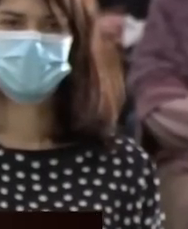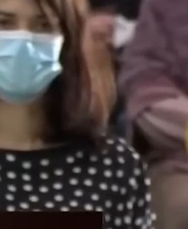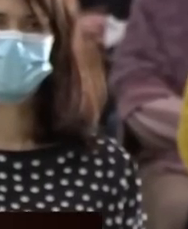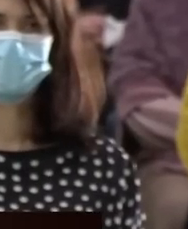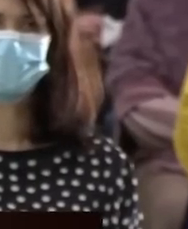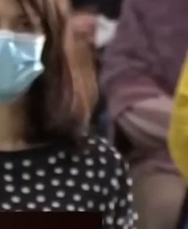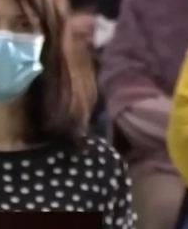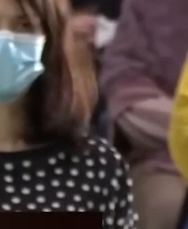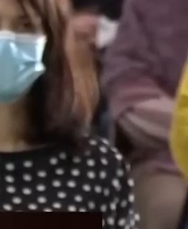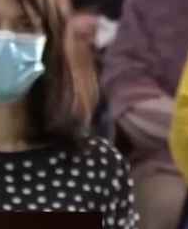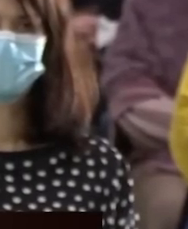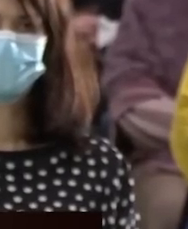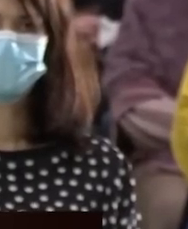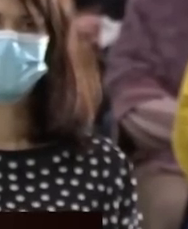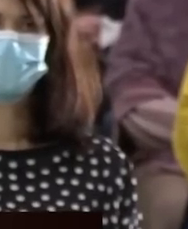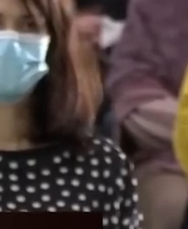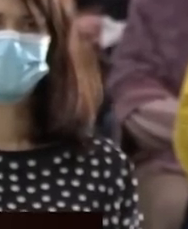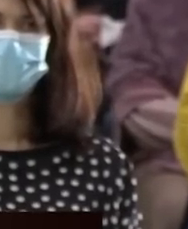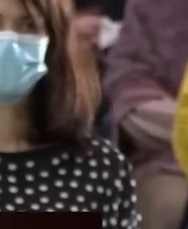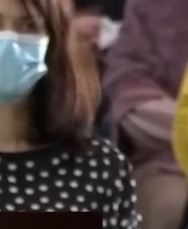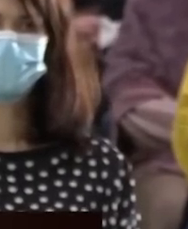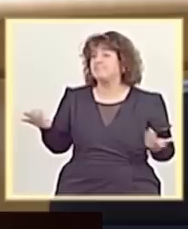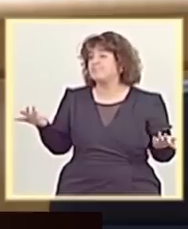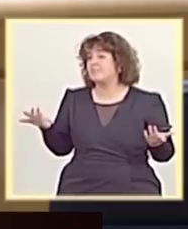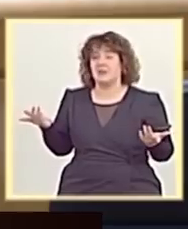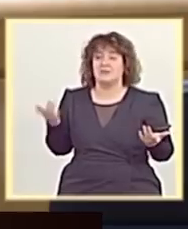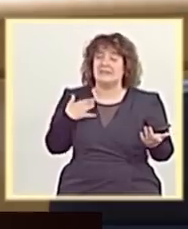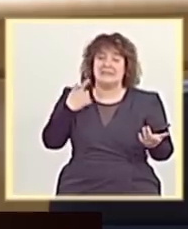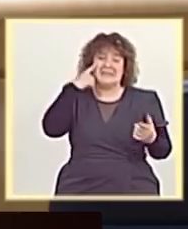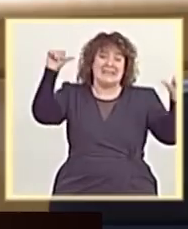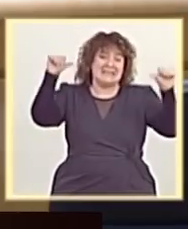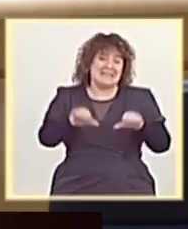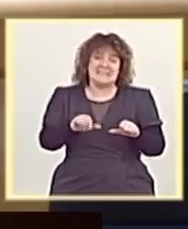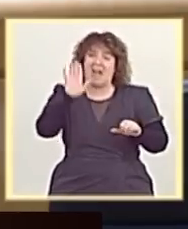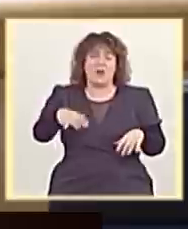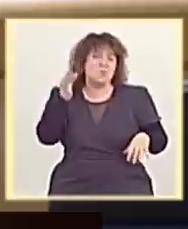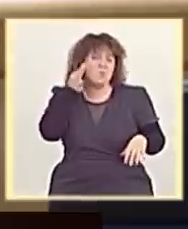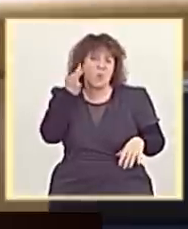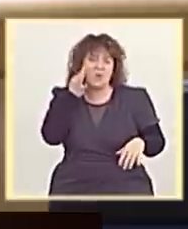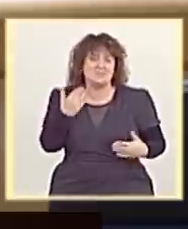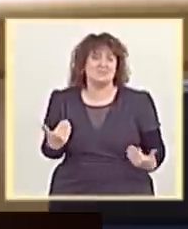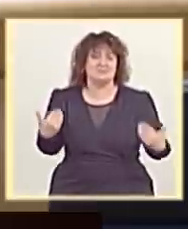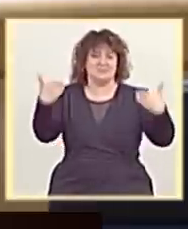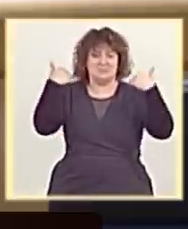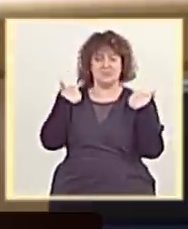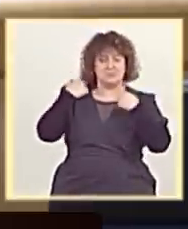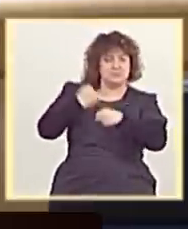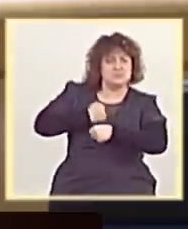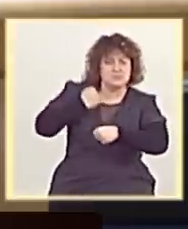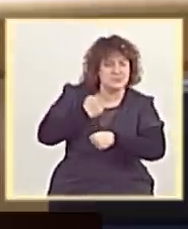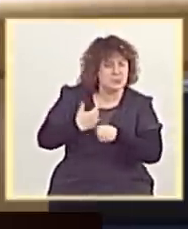que sí, y aparte de las indemnizaciones, yo creo que es que es evidente. Aparte, lo que se ha hecho en otros países,